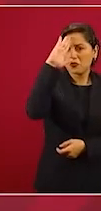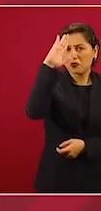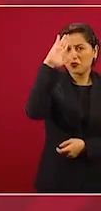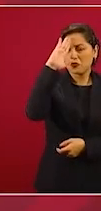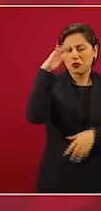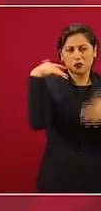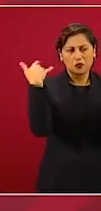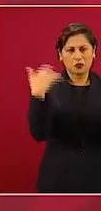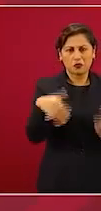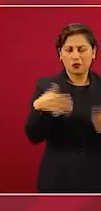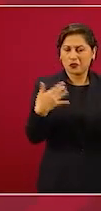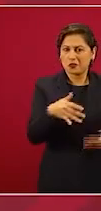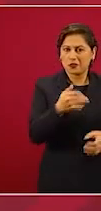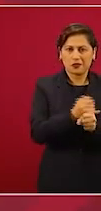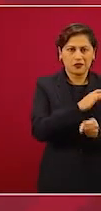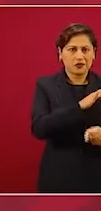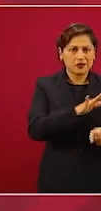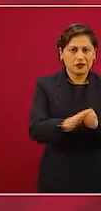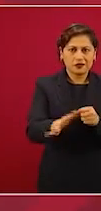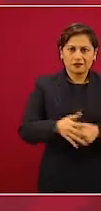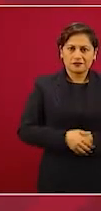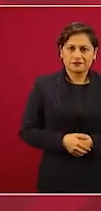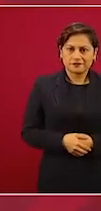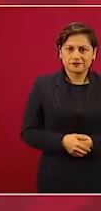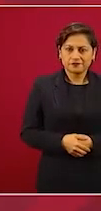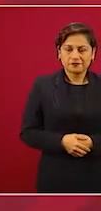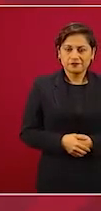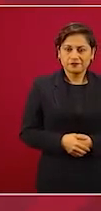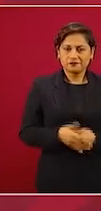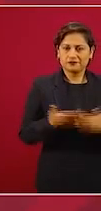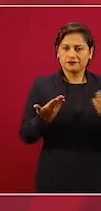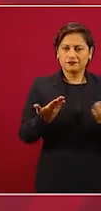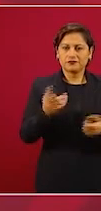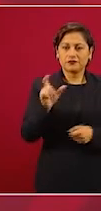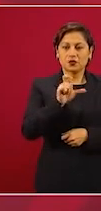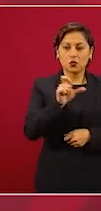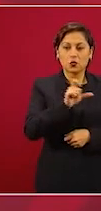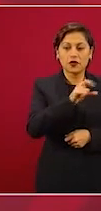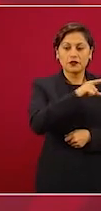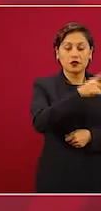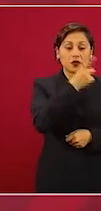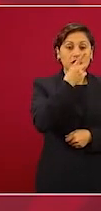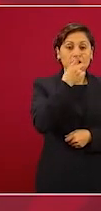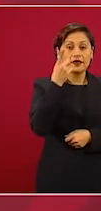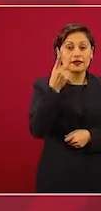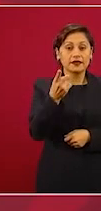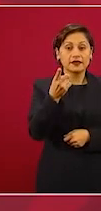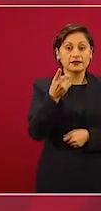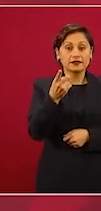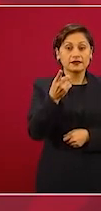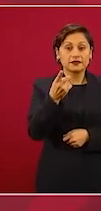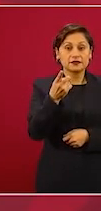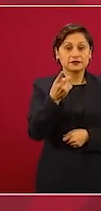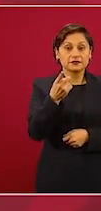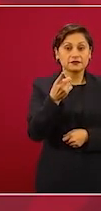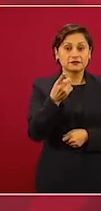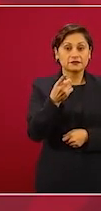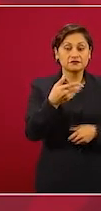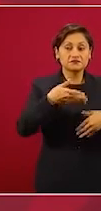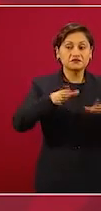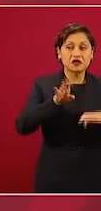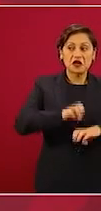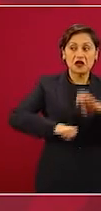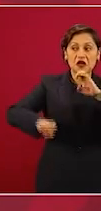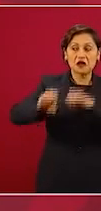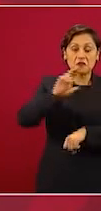excesivos y mentira de que pagan más en el sector privado no es